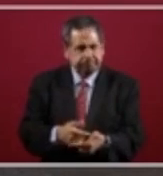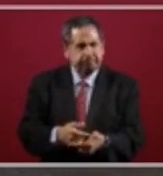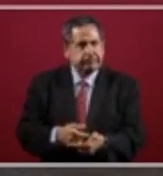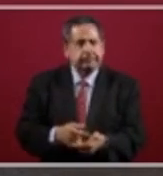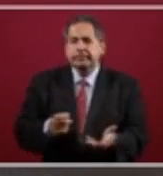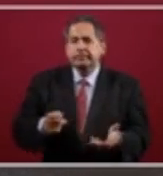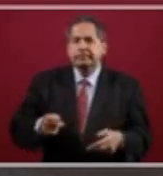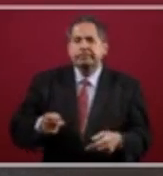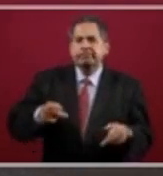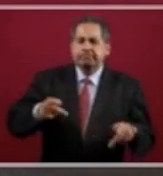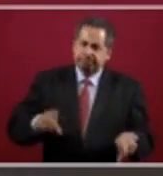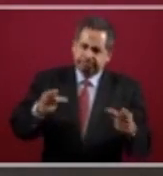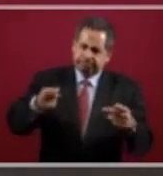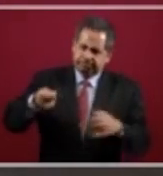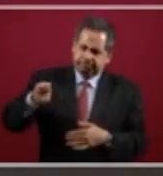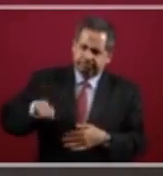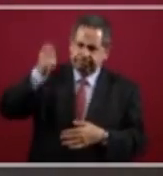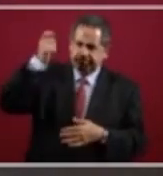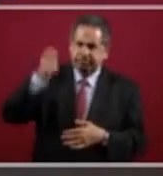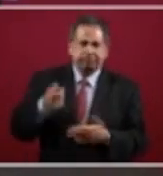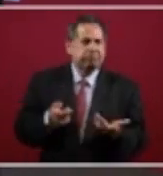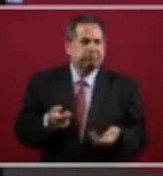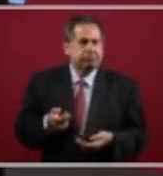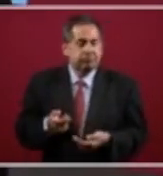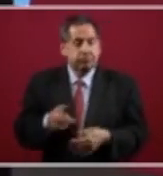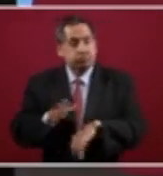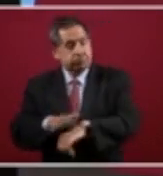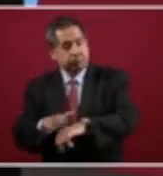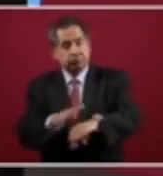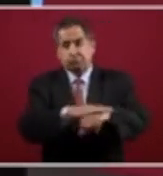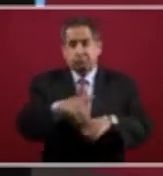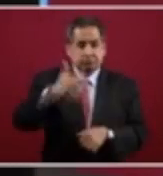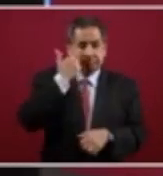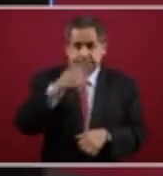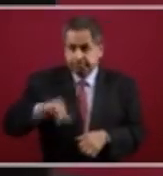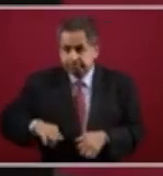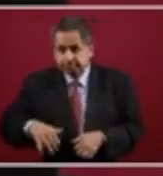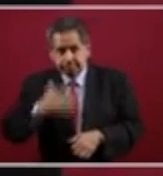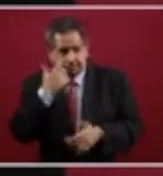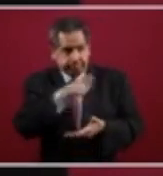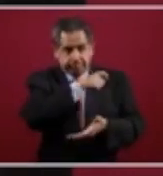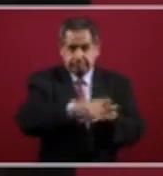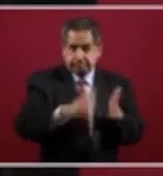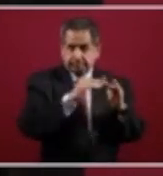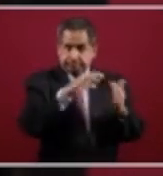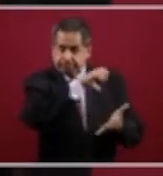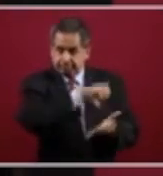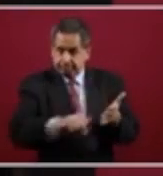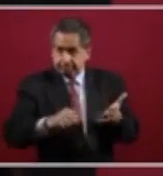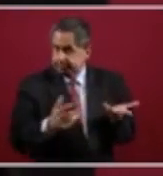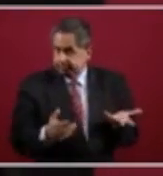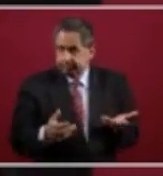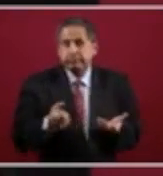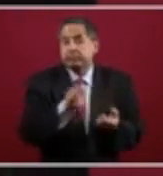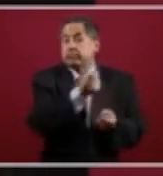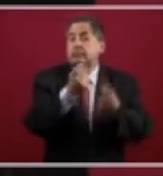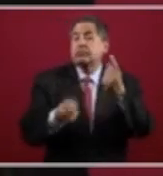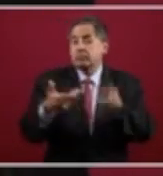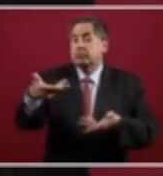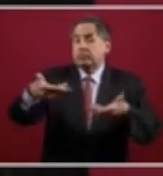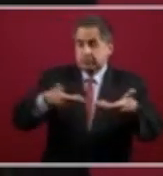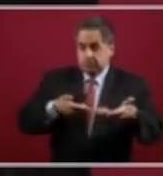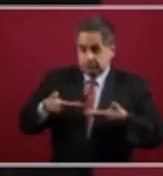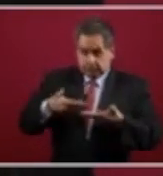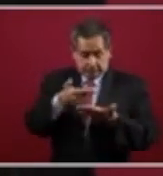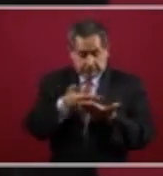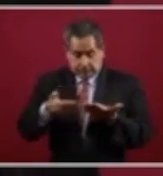un llamado a quien esté interesado en participar. Hemos recibido ya diversas propuestas por la casa, sí tenemos